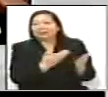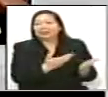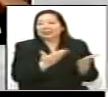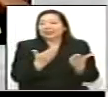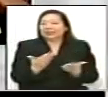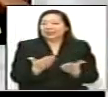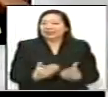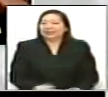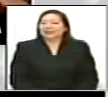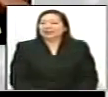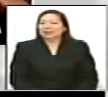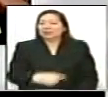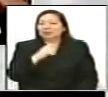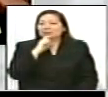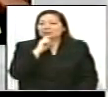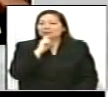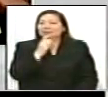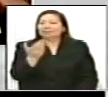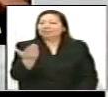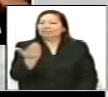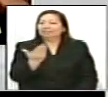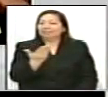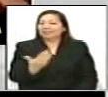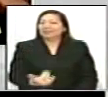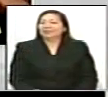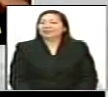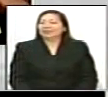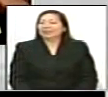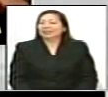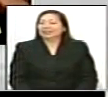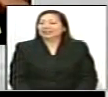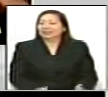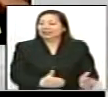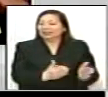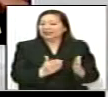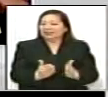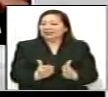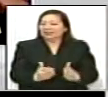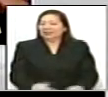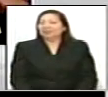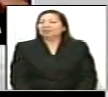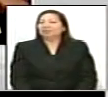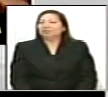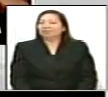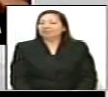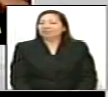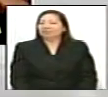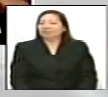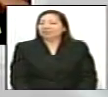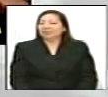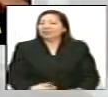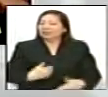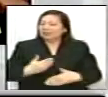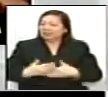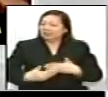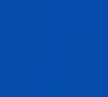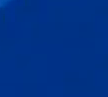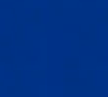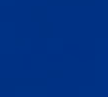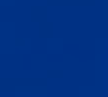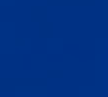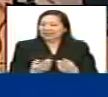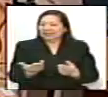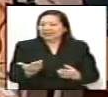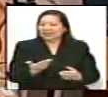Bienvenida, ella es la patrona también de los mares. Vamos nosotros ahora a volver a la sala Carlos Torres y Torres Lara, porque continúa la